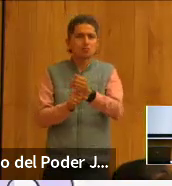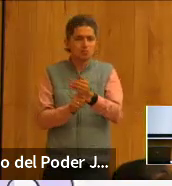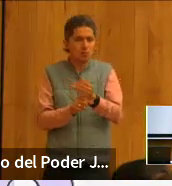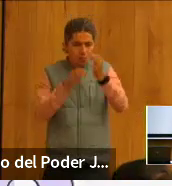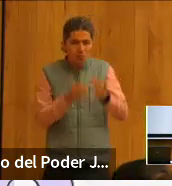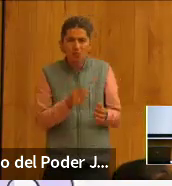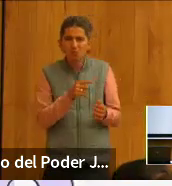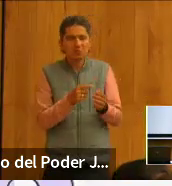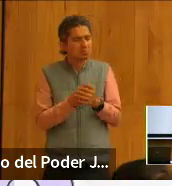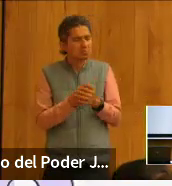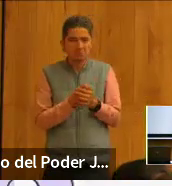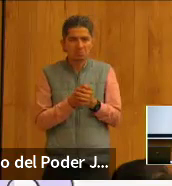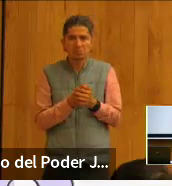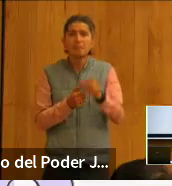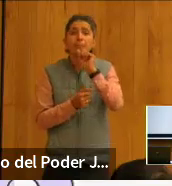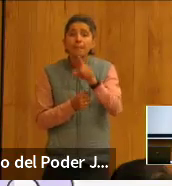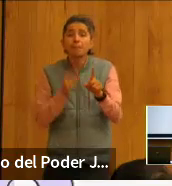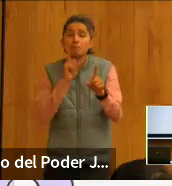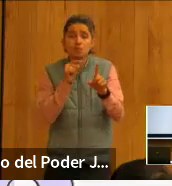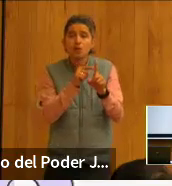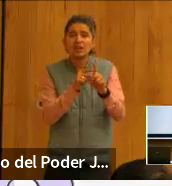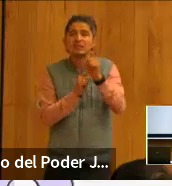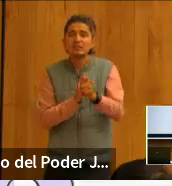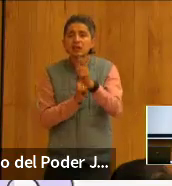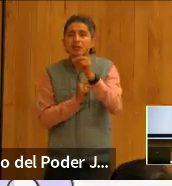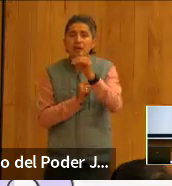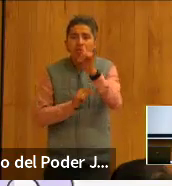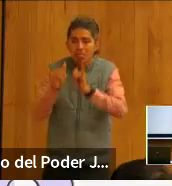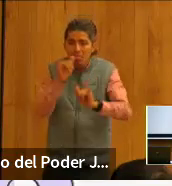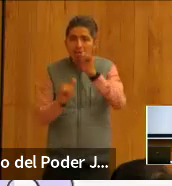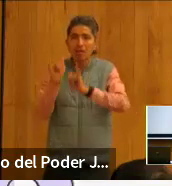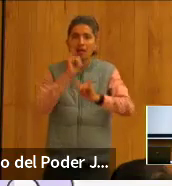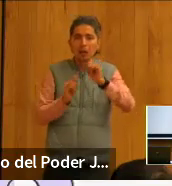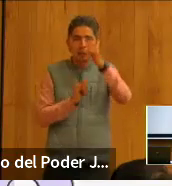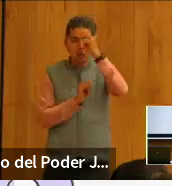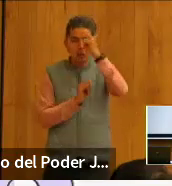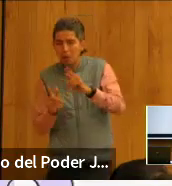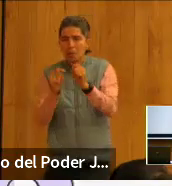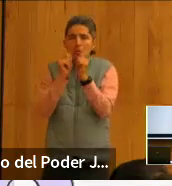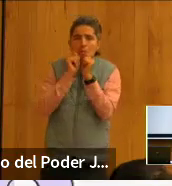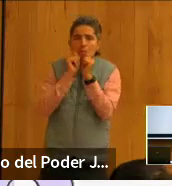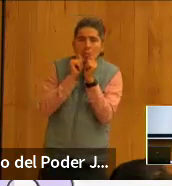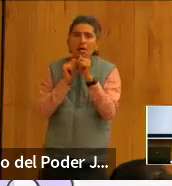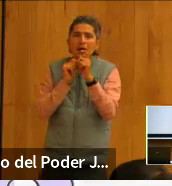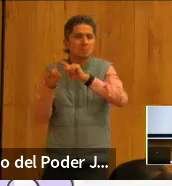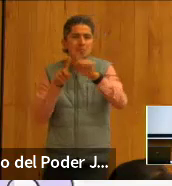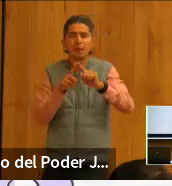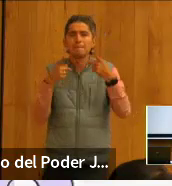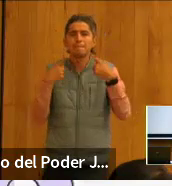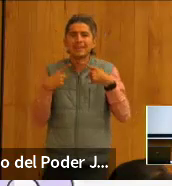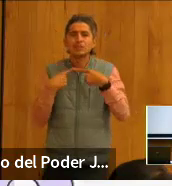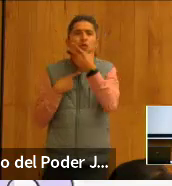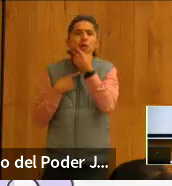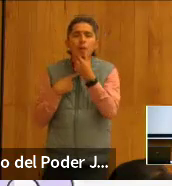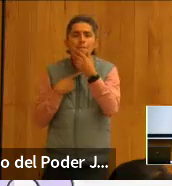moral, pues la misma hace uso de bebidas alcohólicas, trasnochándose e interactuando con diversas personas del